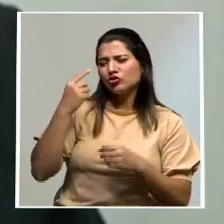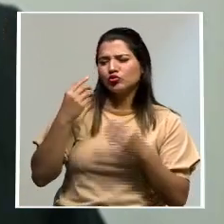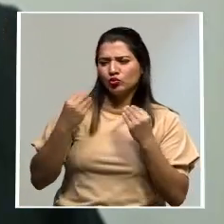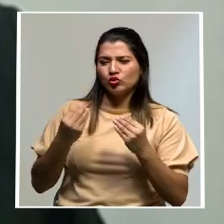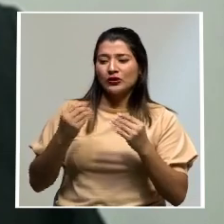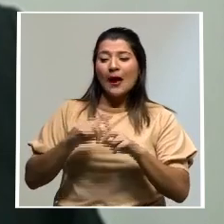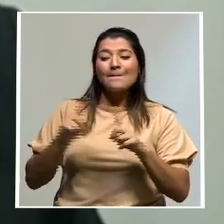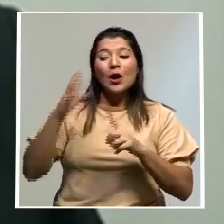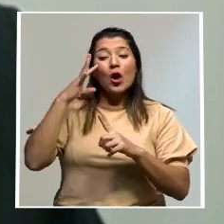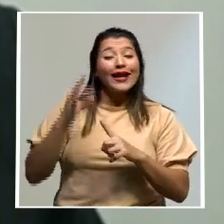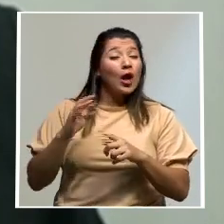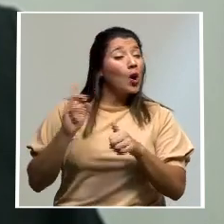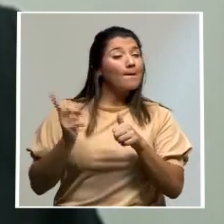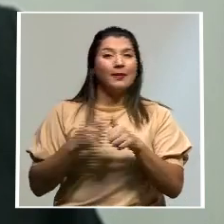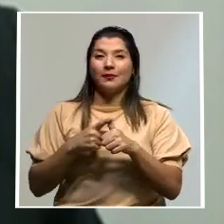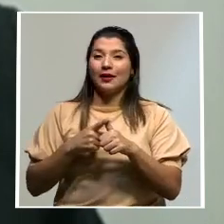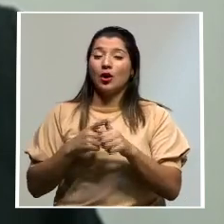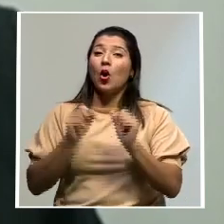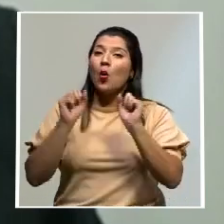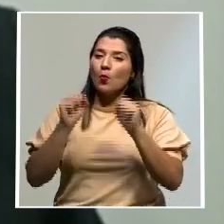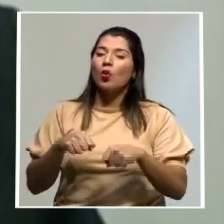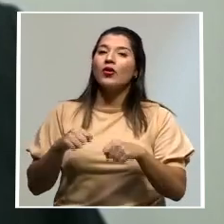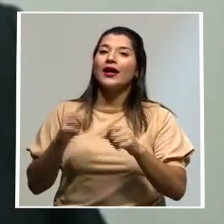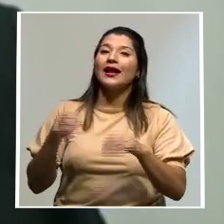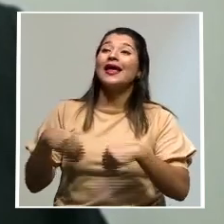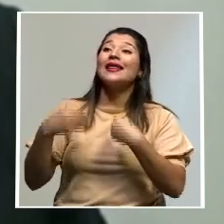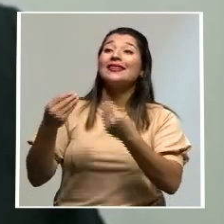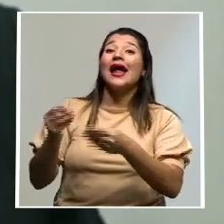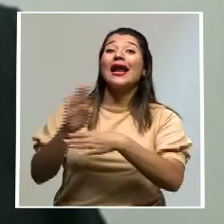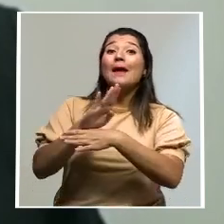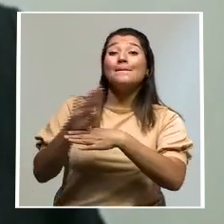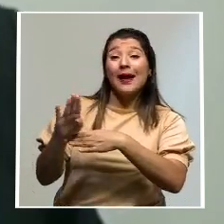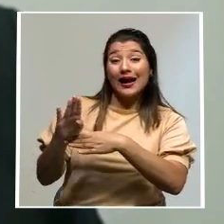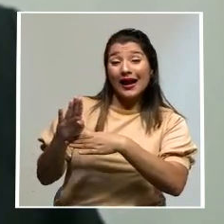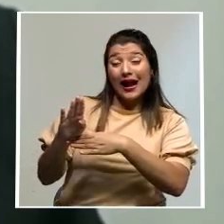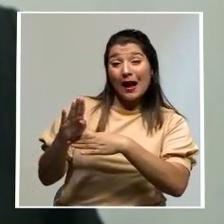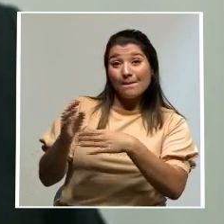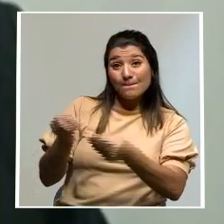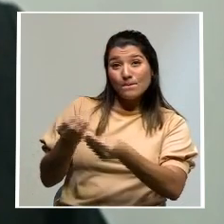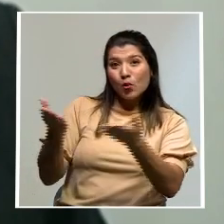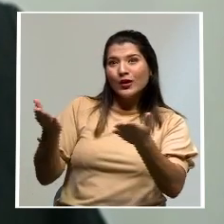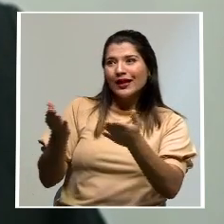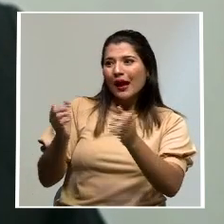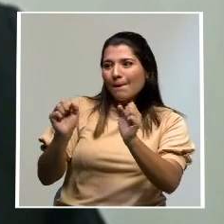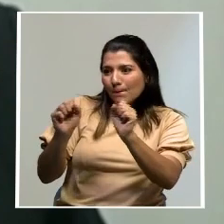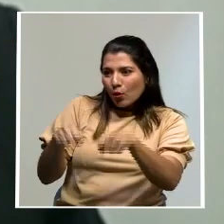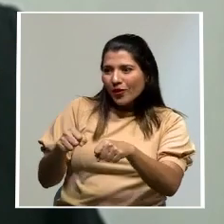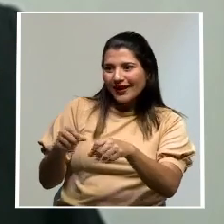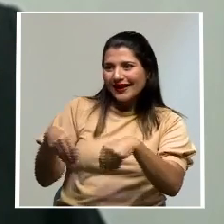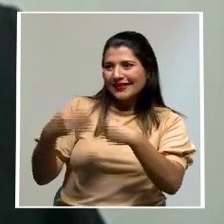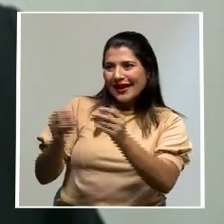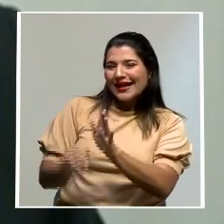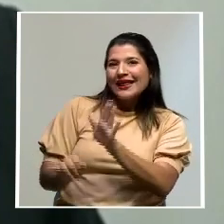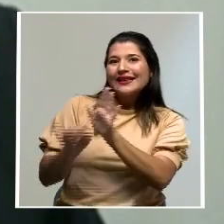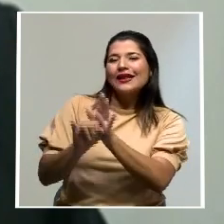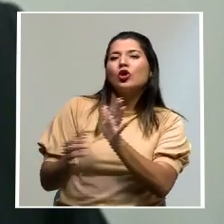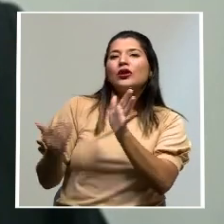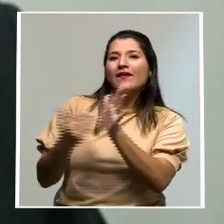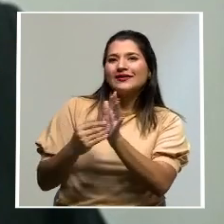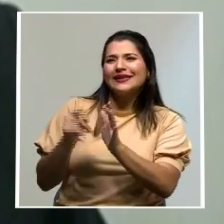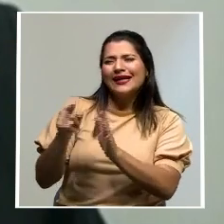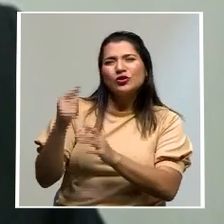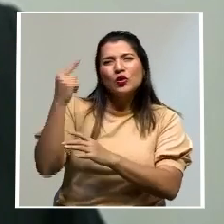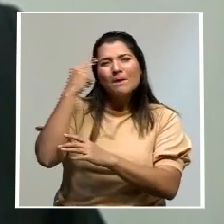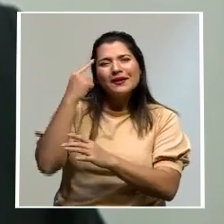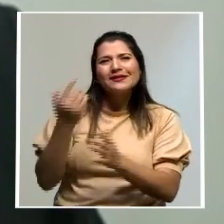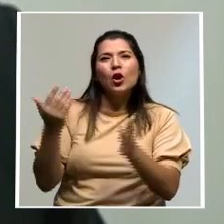primera medida que hay que hacer es darle a la banca estatal nuevamente esa cara estatal. Es una banca que tiene que volver a pensar en todos